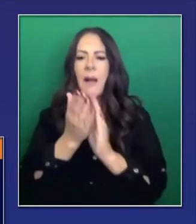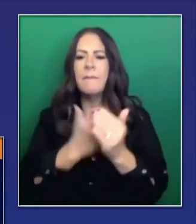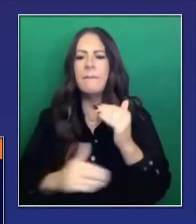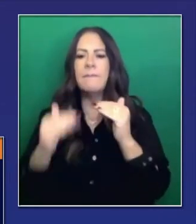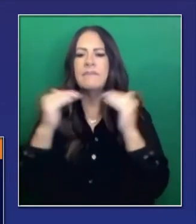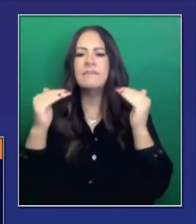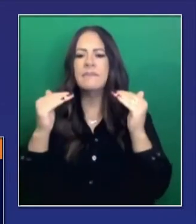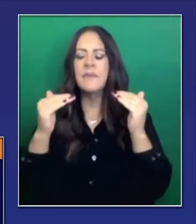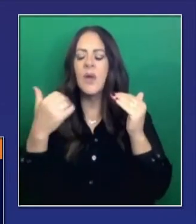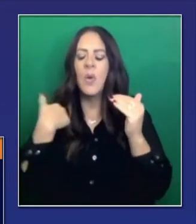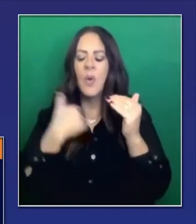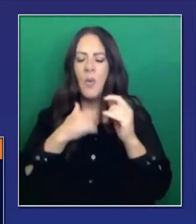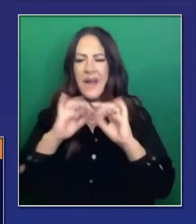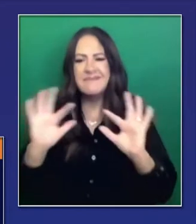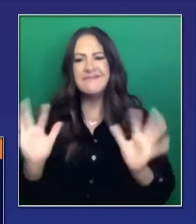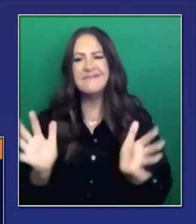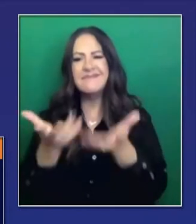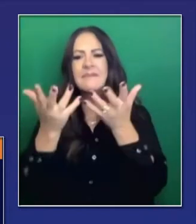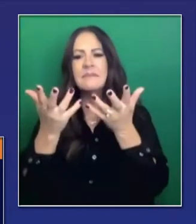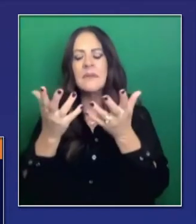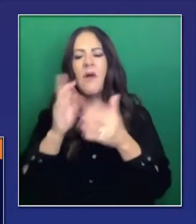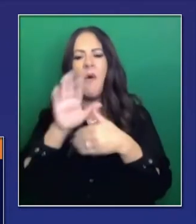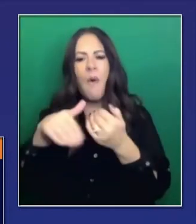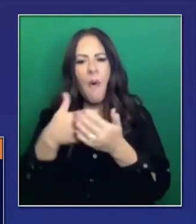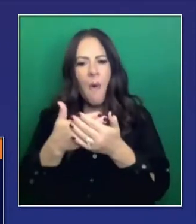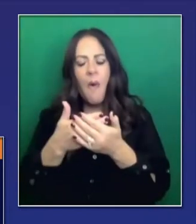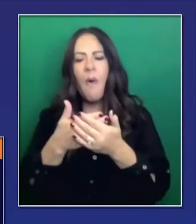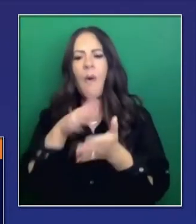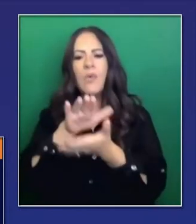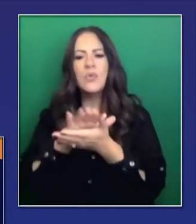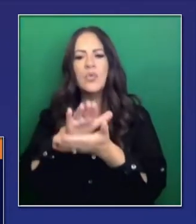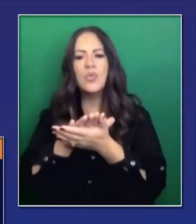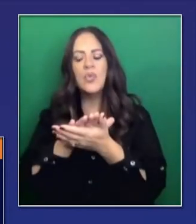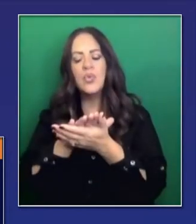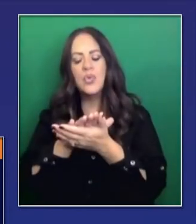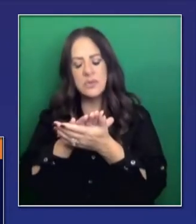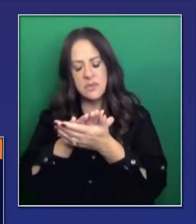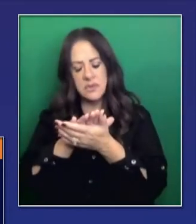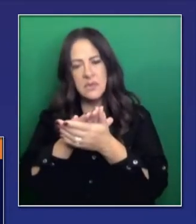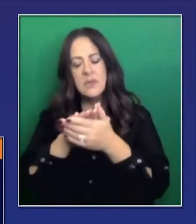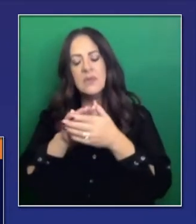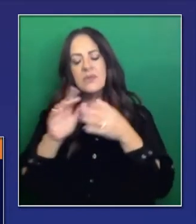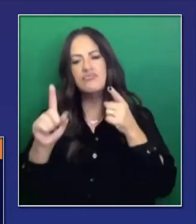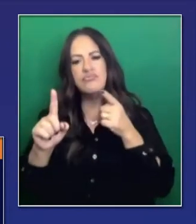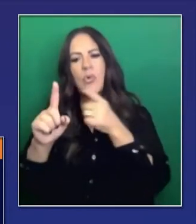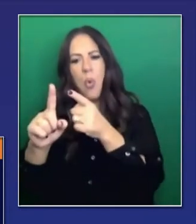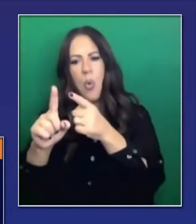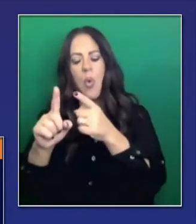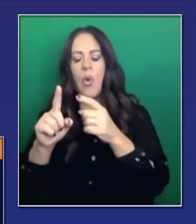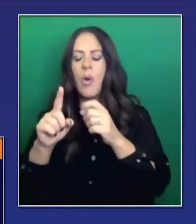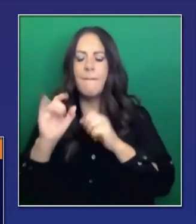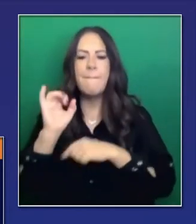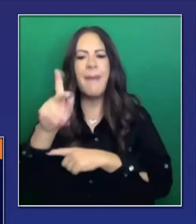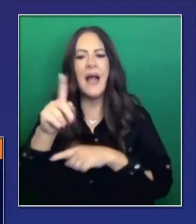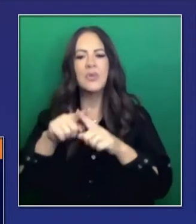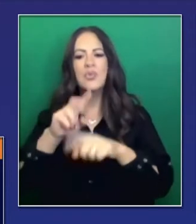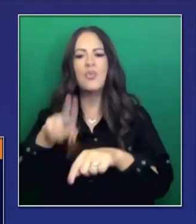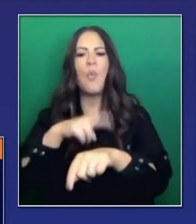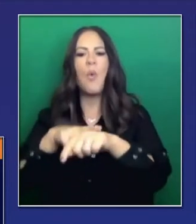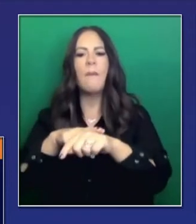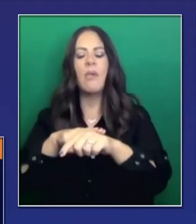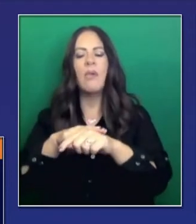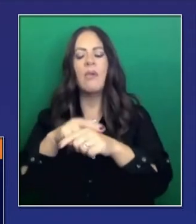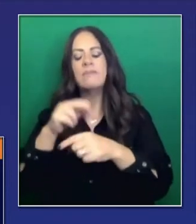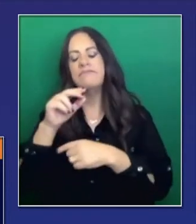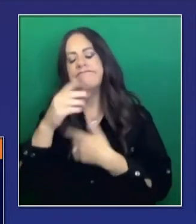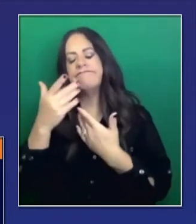todo mundo se movilice en la misma dirección para tomar el buen camino para la primavera del